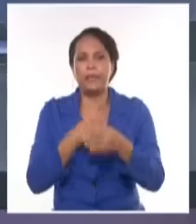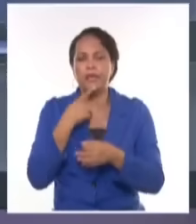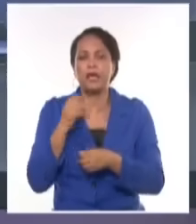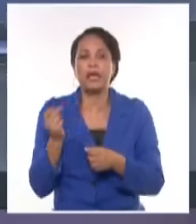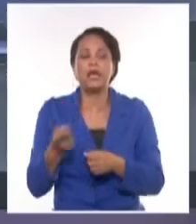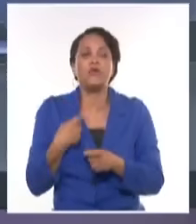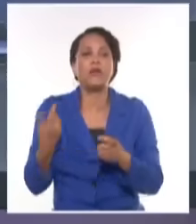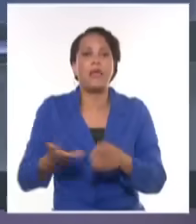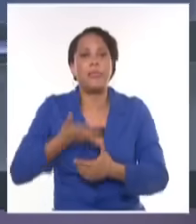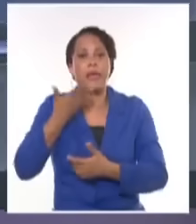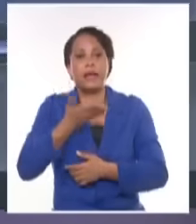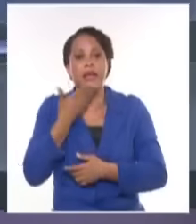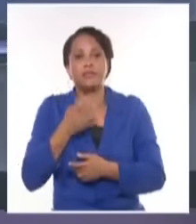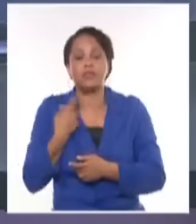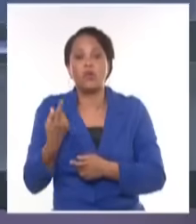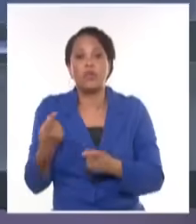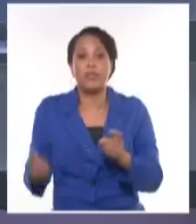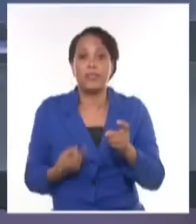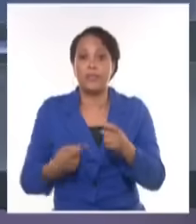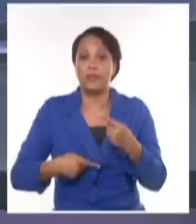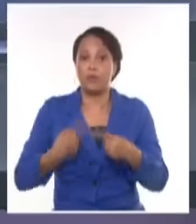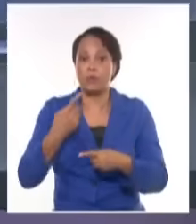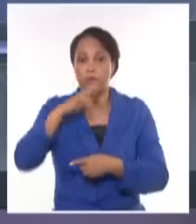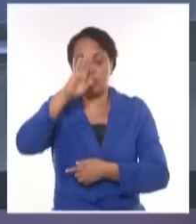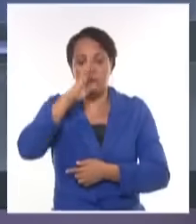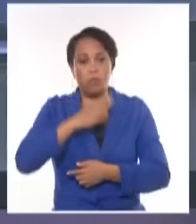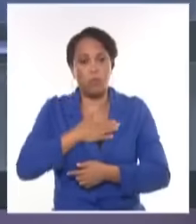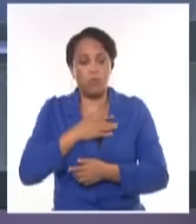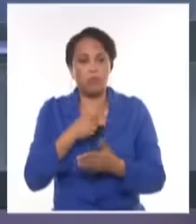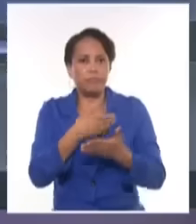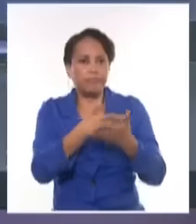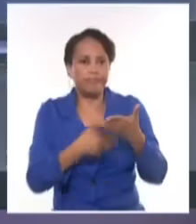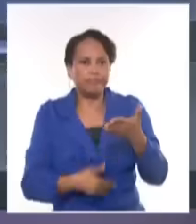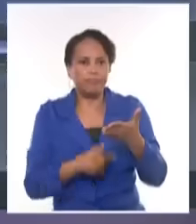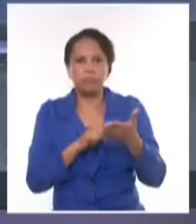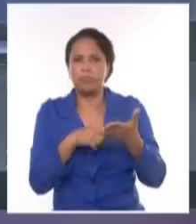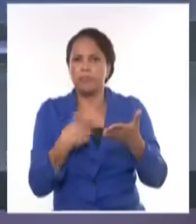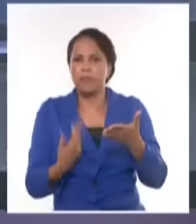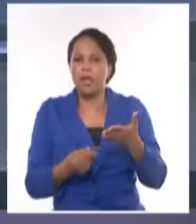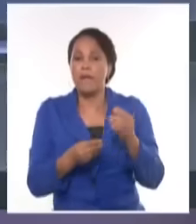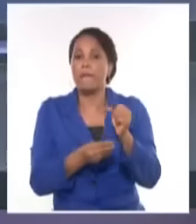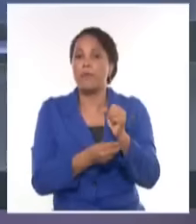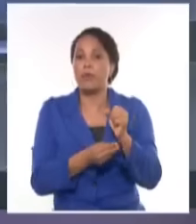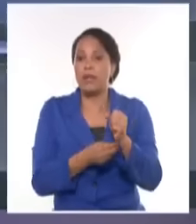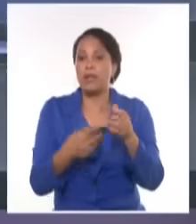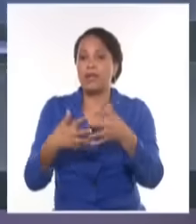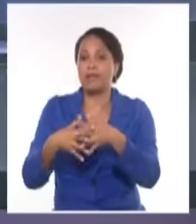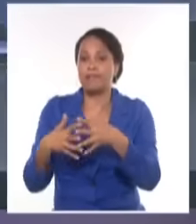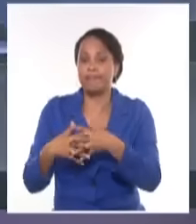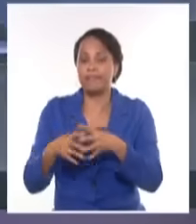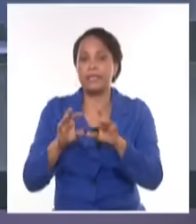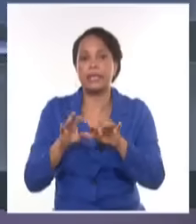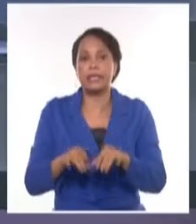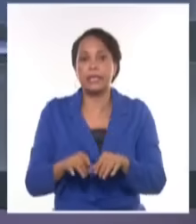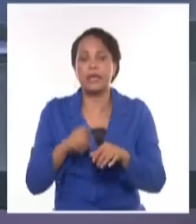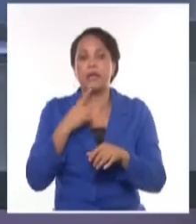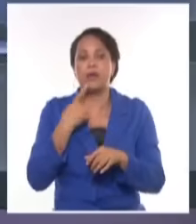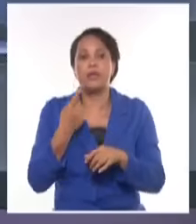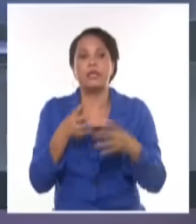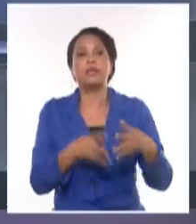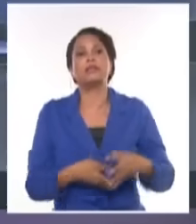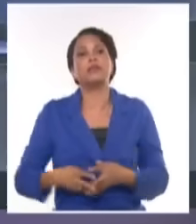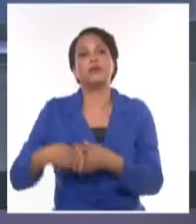económica extrema contra la mayor de las Antillas. En ella van implícitas poderes e influencias del secretario de Estado Marco Rubio y